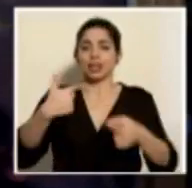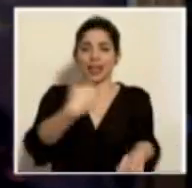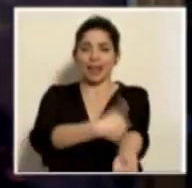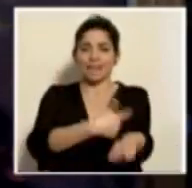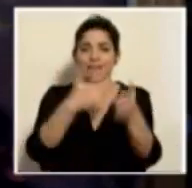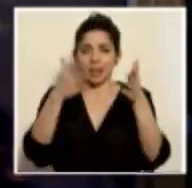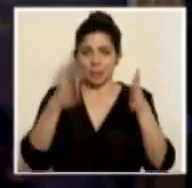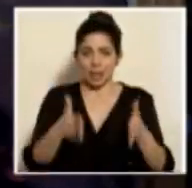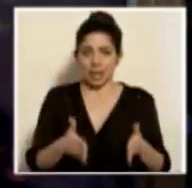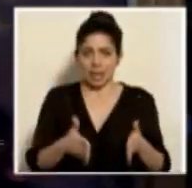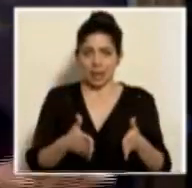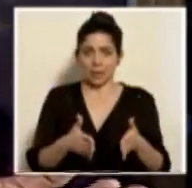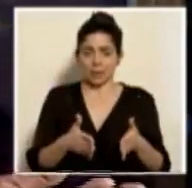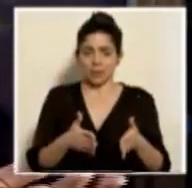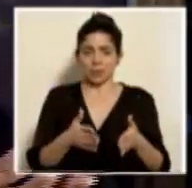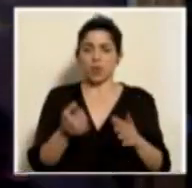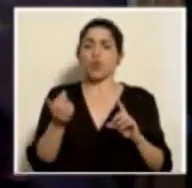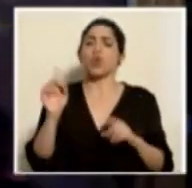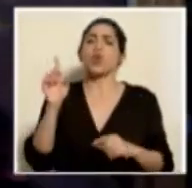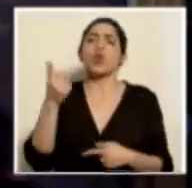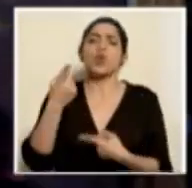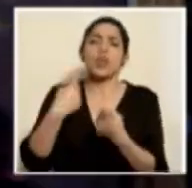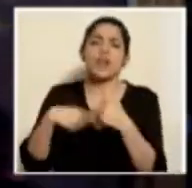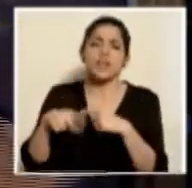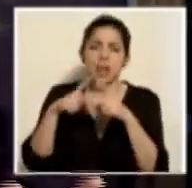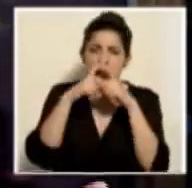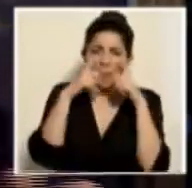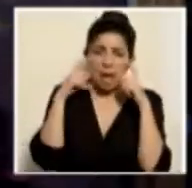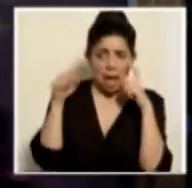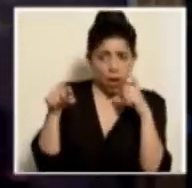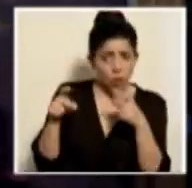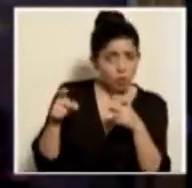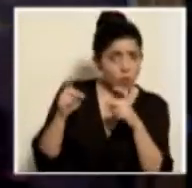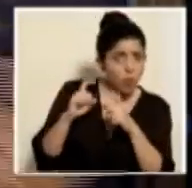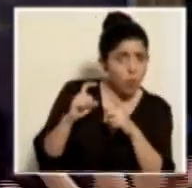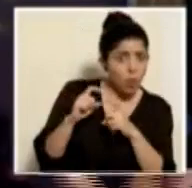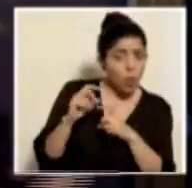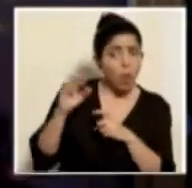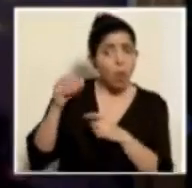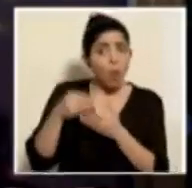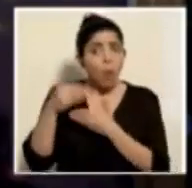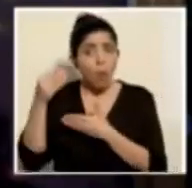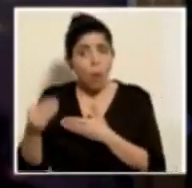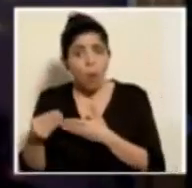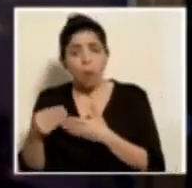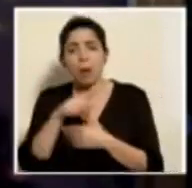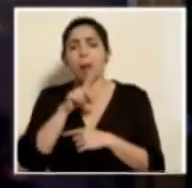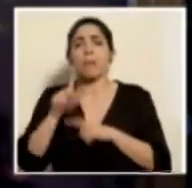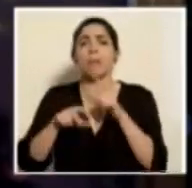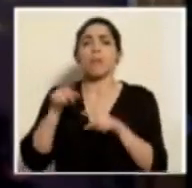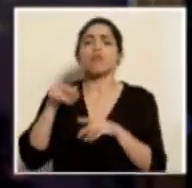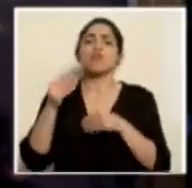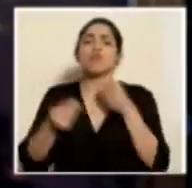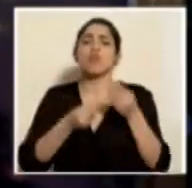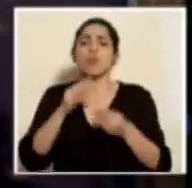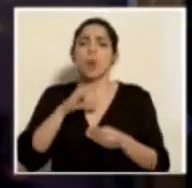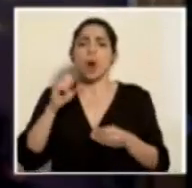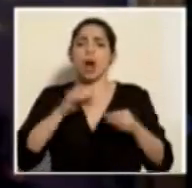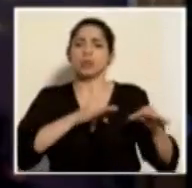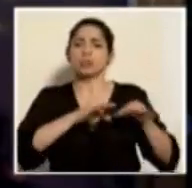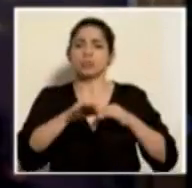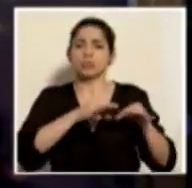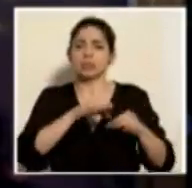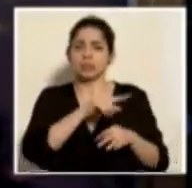Enfermería. ¿De qué lote proceden? ¿Son de donación? ¿Son de adquisición? En fin, ¿cuál es la explicación que tiene la Caja